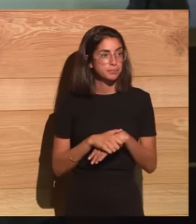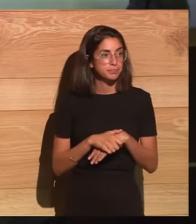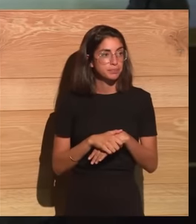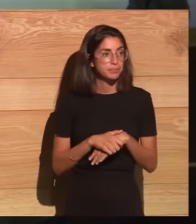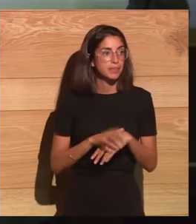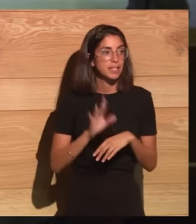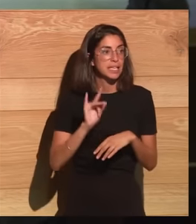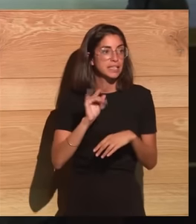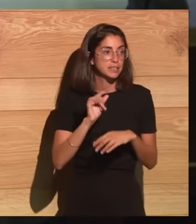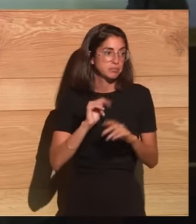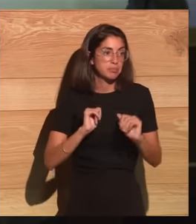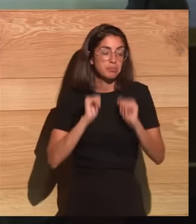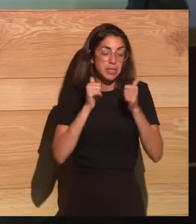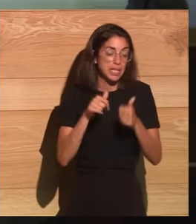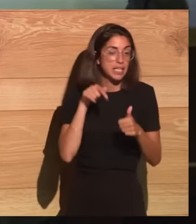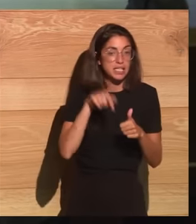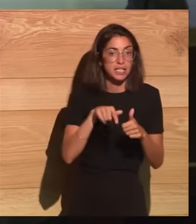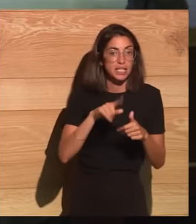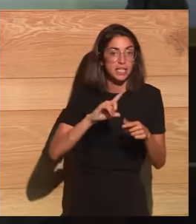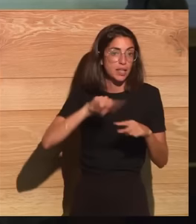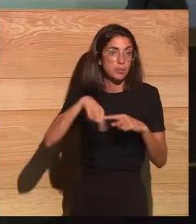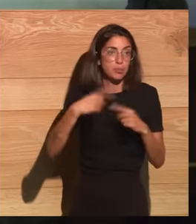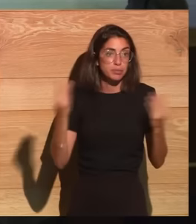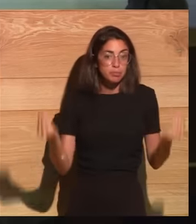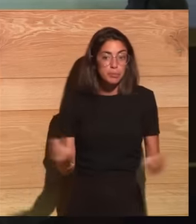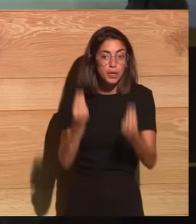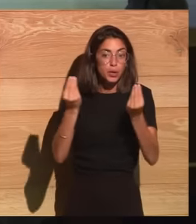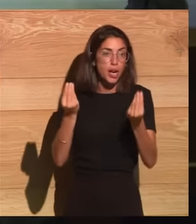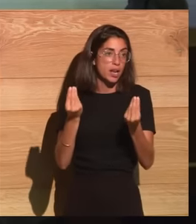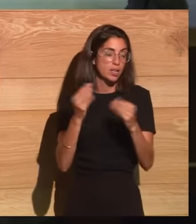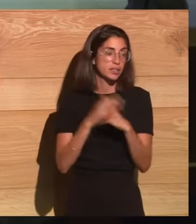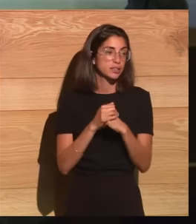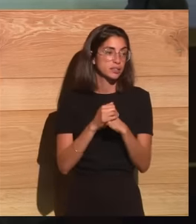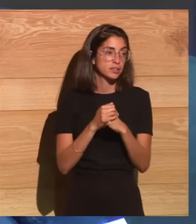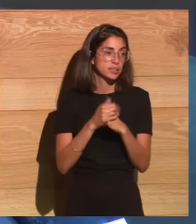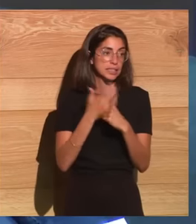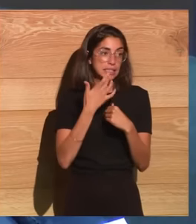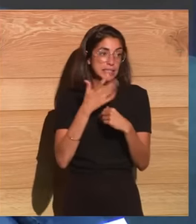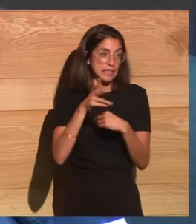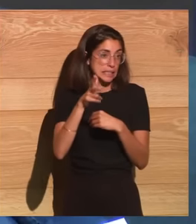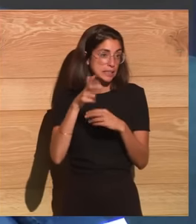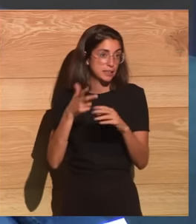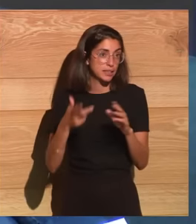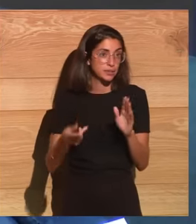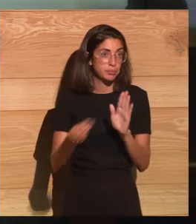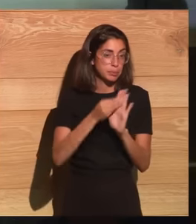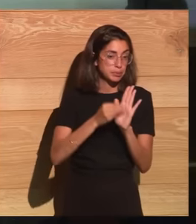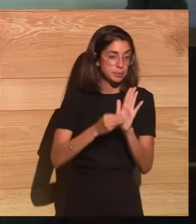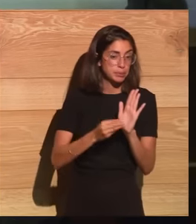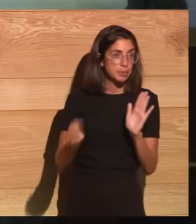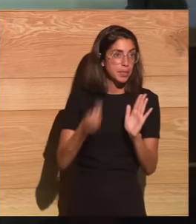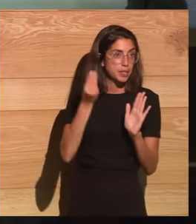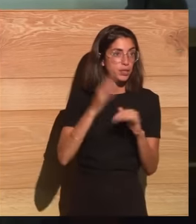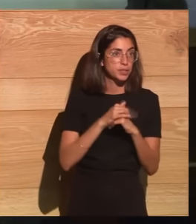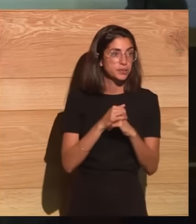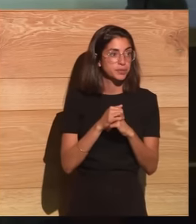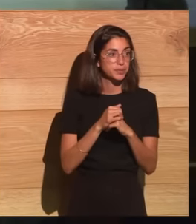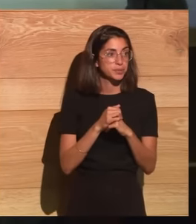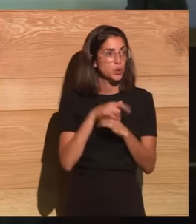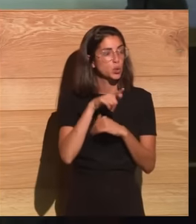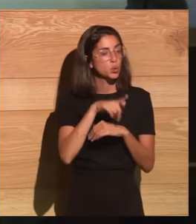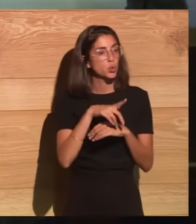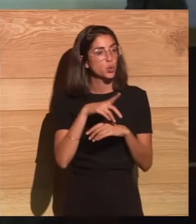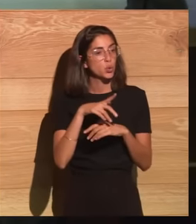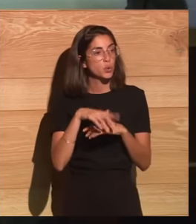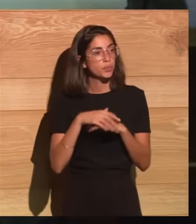Si empieza así y digo, pues mira, ya solo puede mejorar. Cualquier chiste que meta después de esto va a entrar. Pero tú no eras Acuario. Arturo.